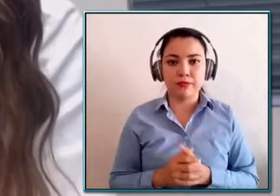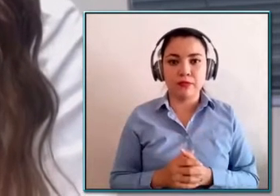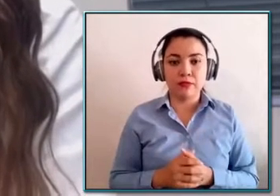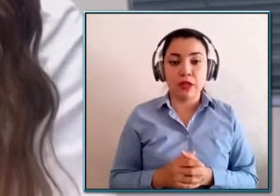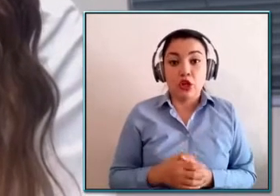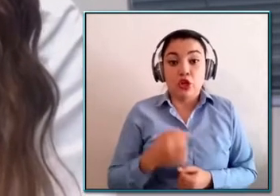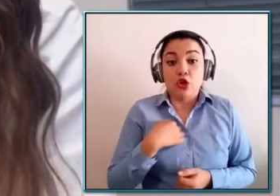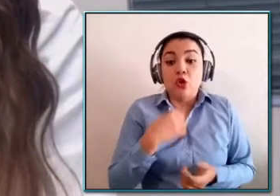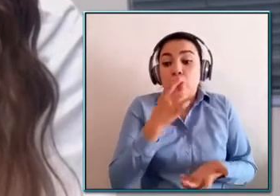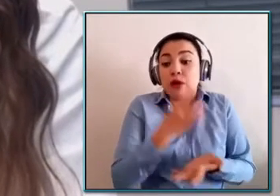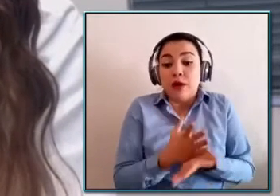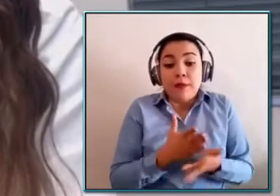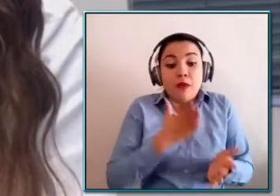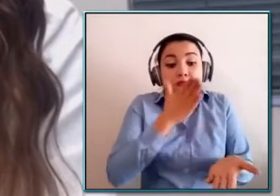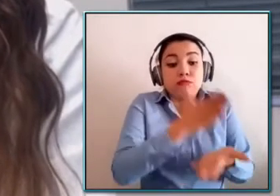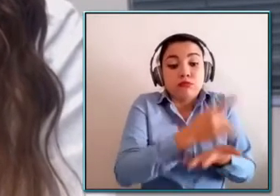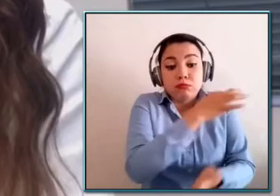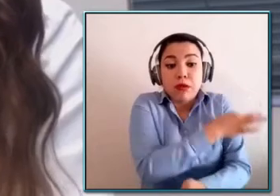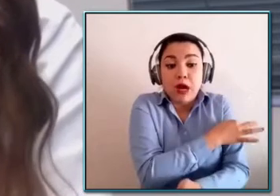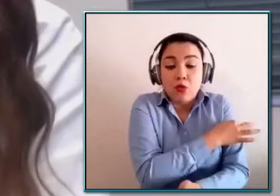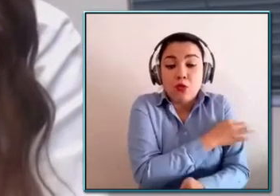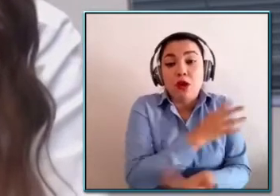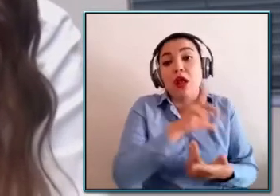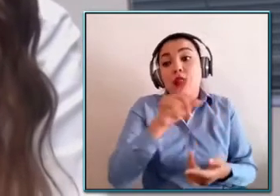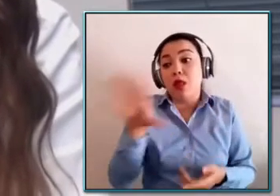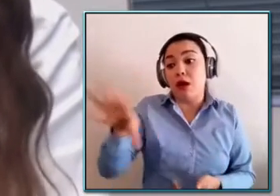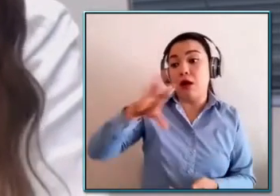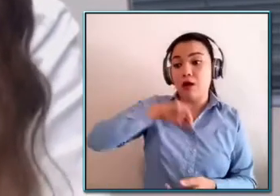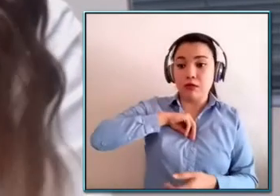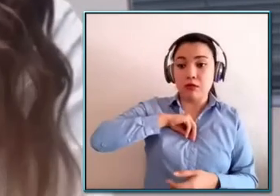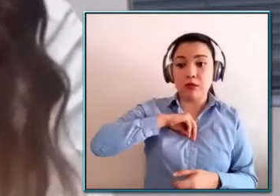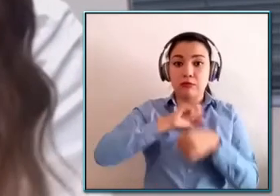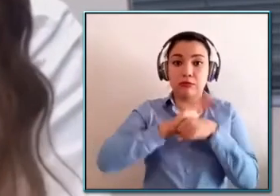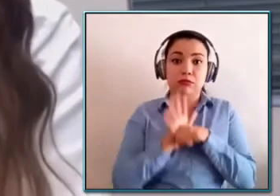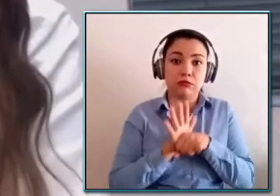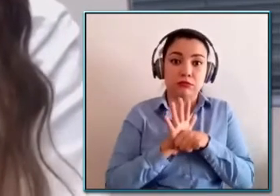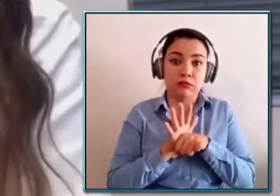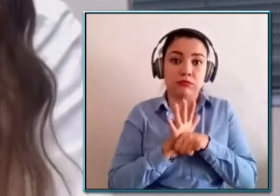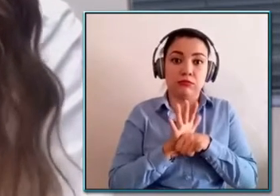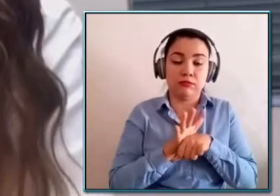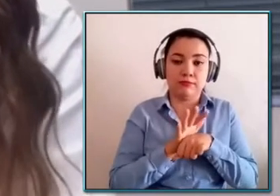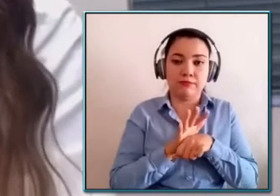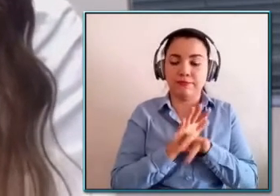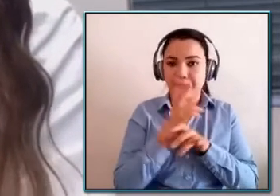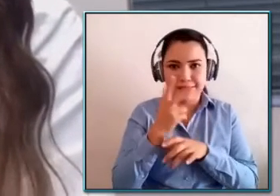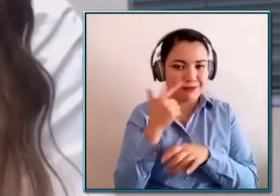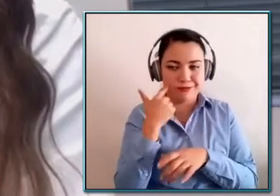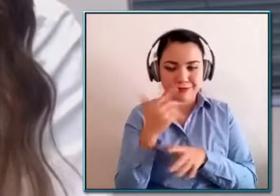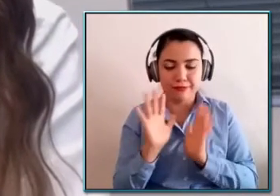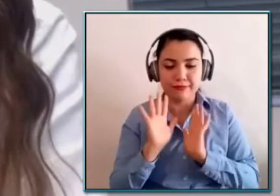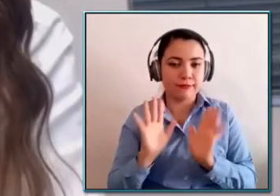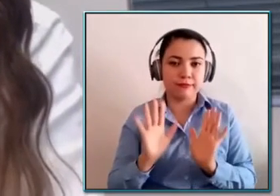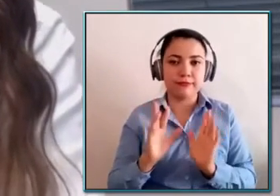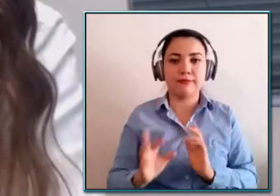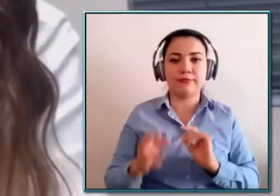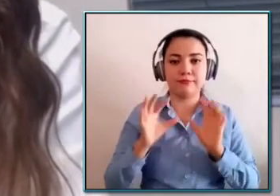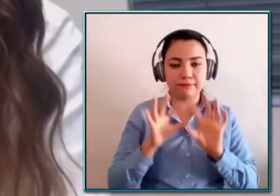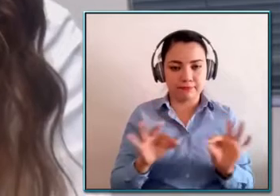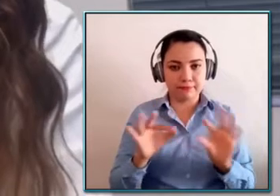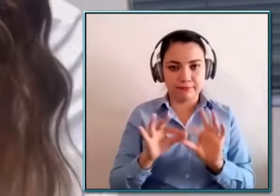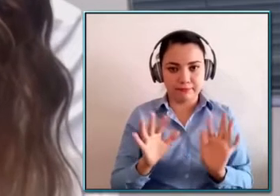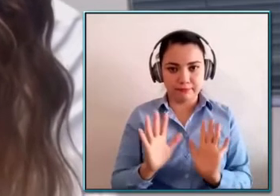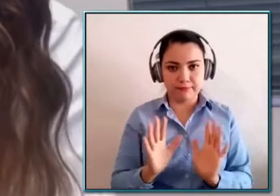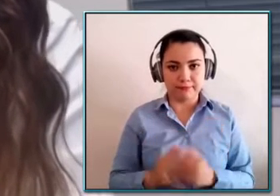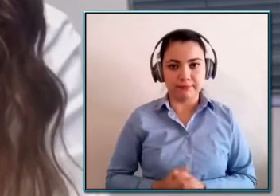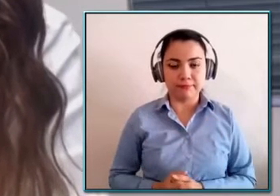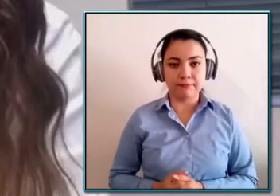de la influencia pues desgraciadamente termina la persona contagiando se ha comido entonces eso no lo queremos por lo cual la secretaria de salud inicia